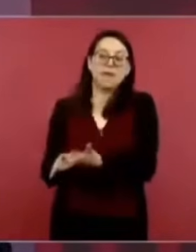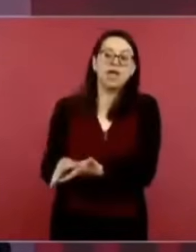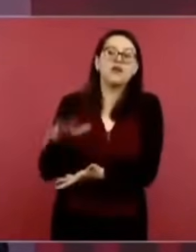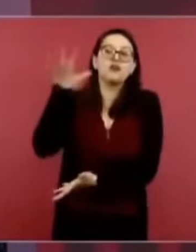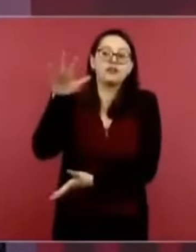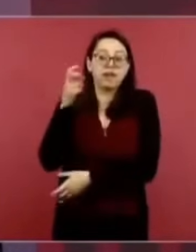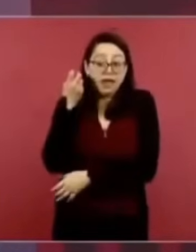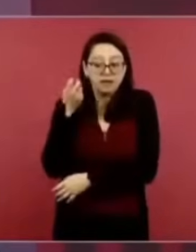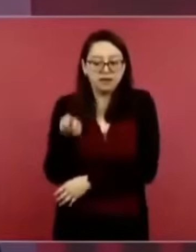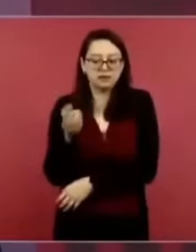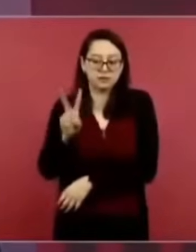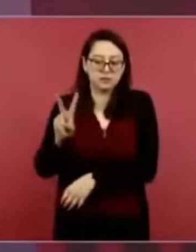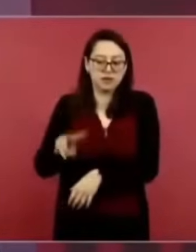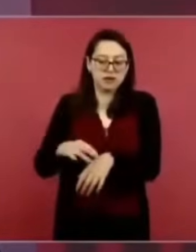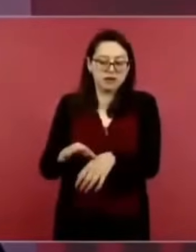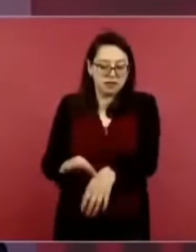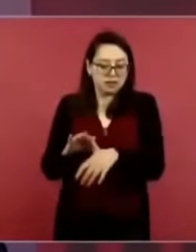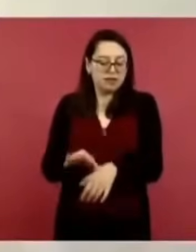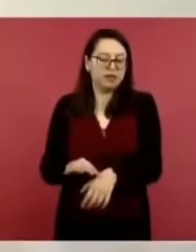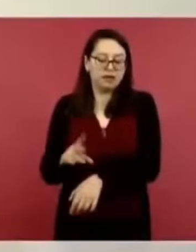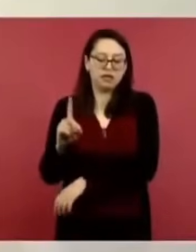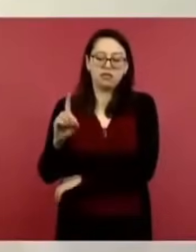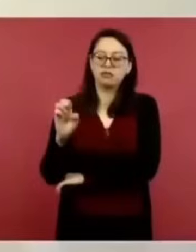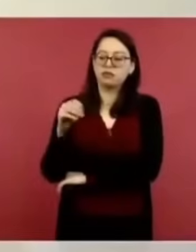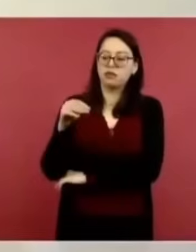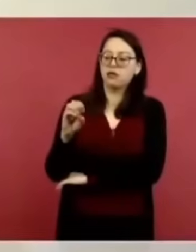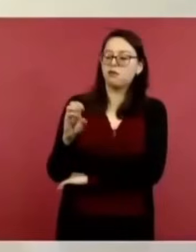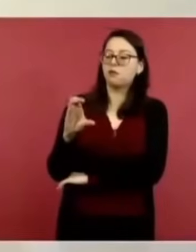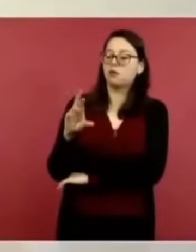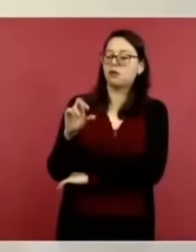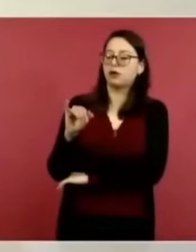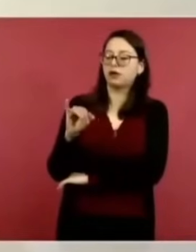Porque repito y repito y repito, desde que